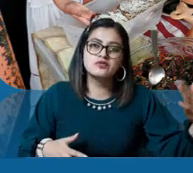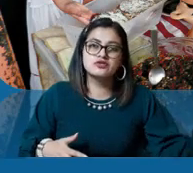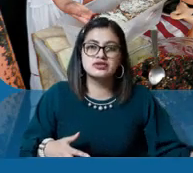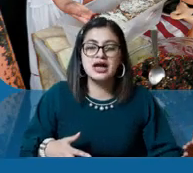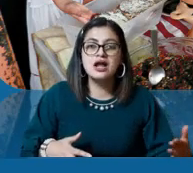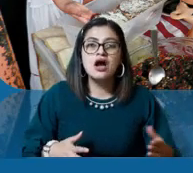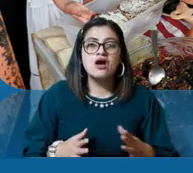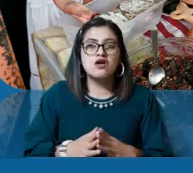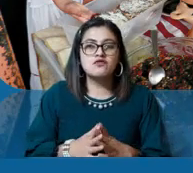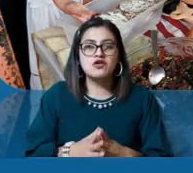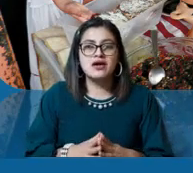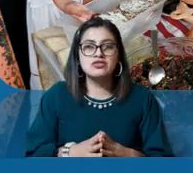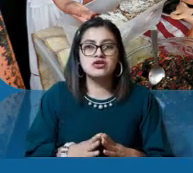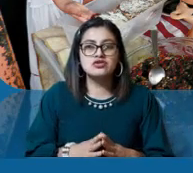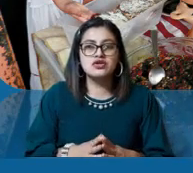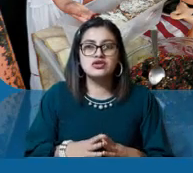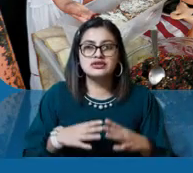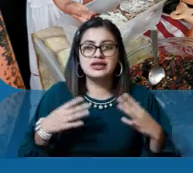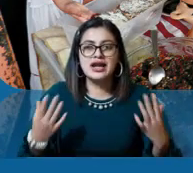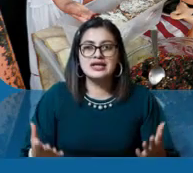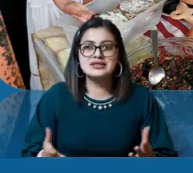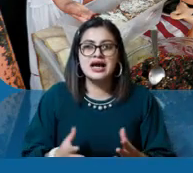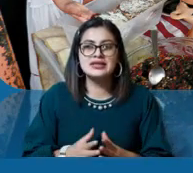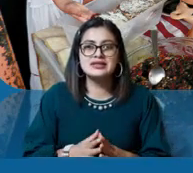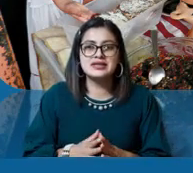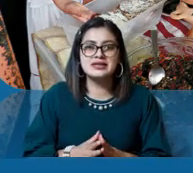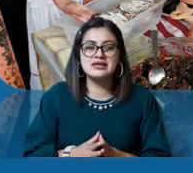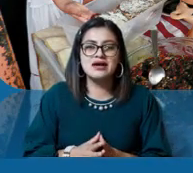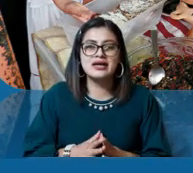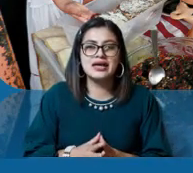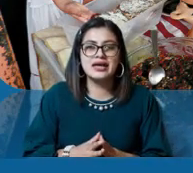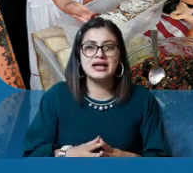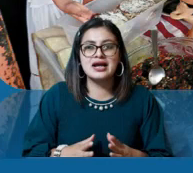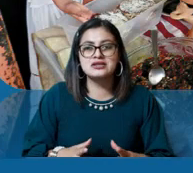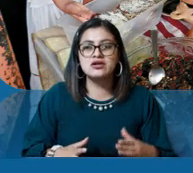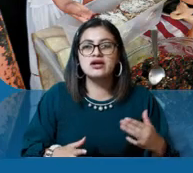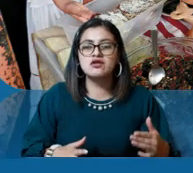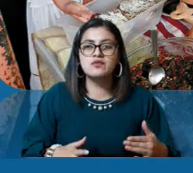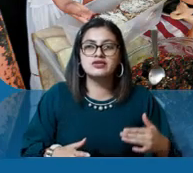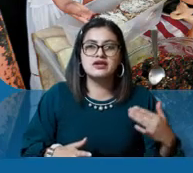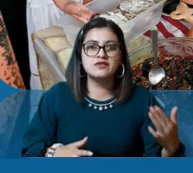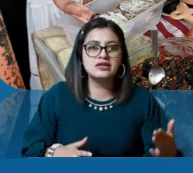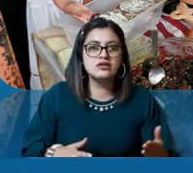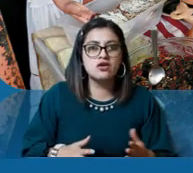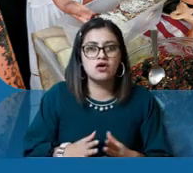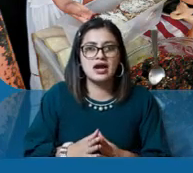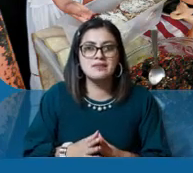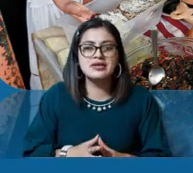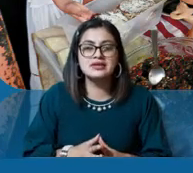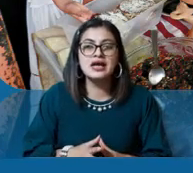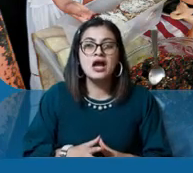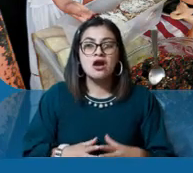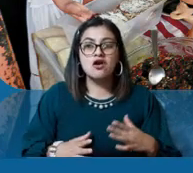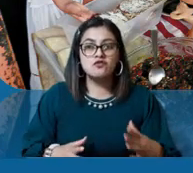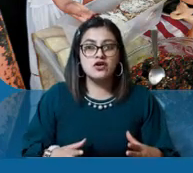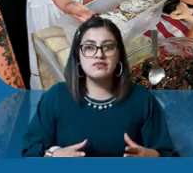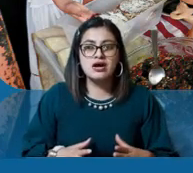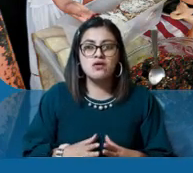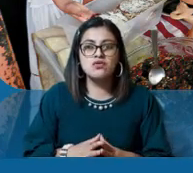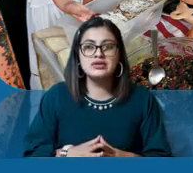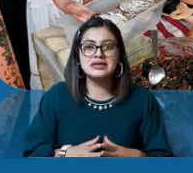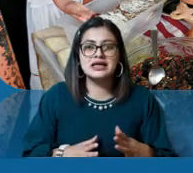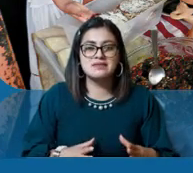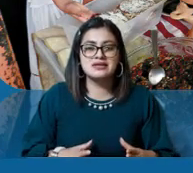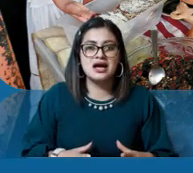cada grupo social, conformando su idiosincrasia distintiva que en el caso de grupos definidos localmente